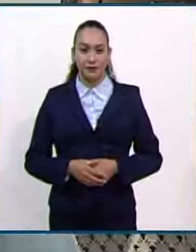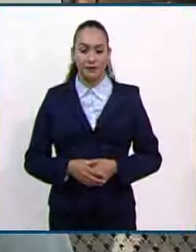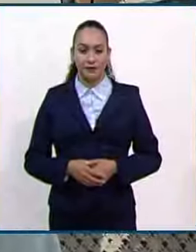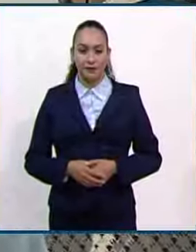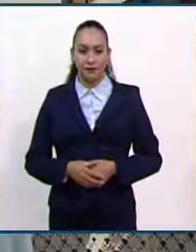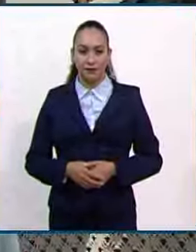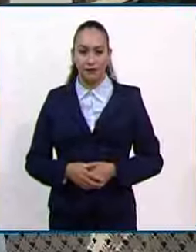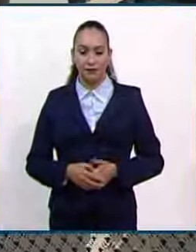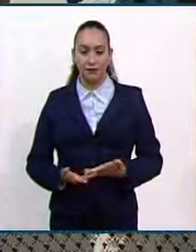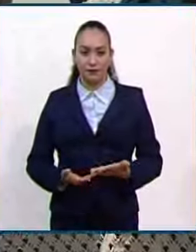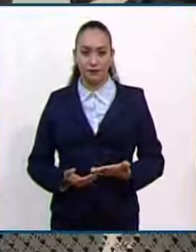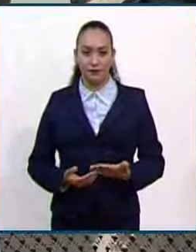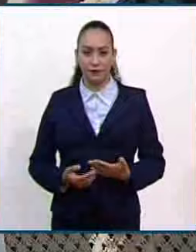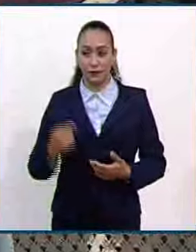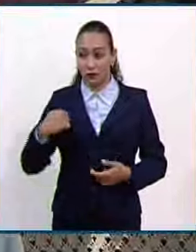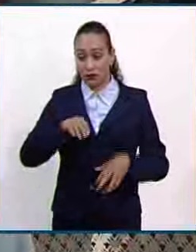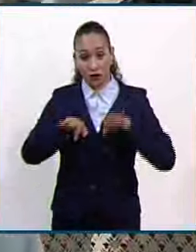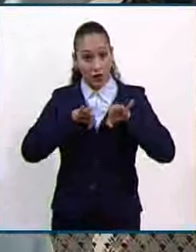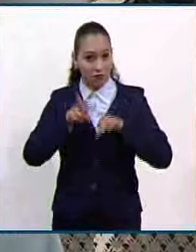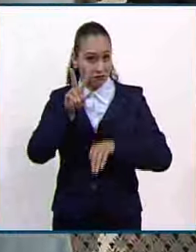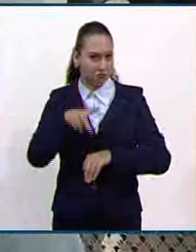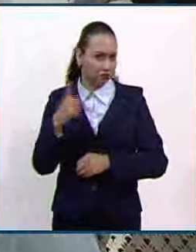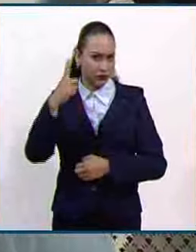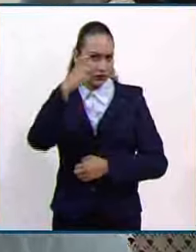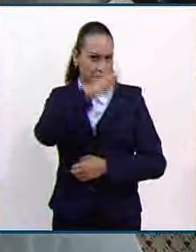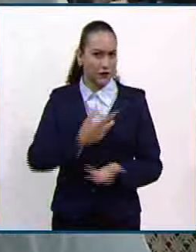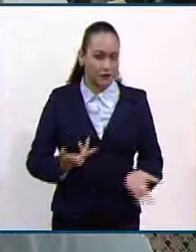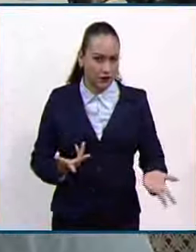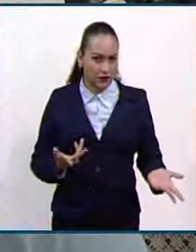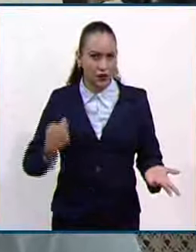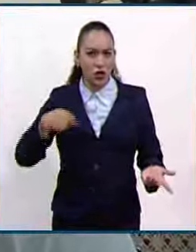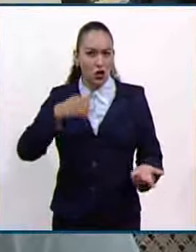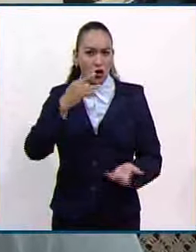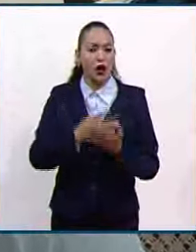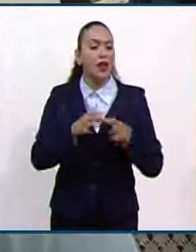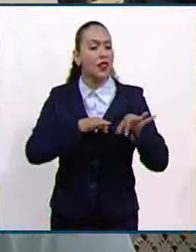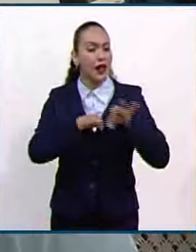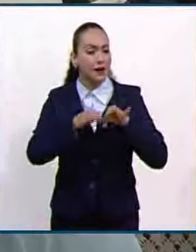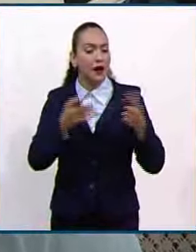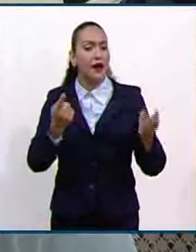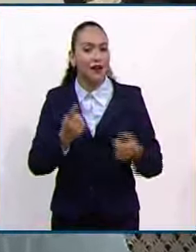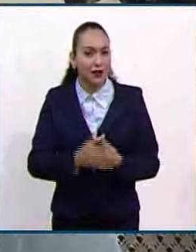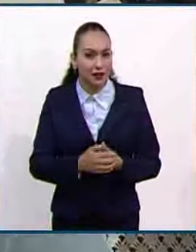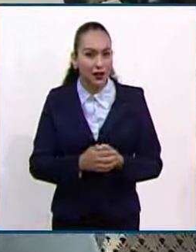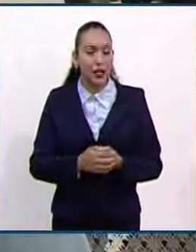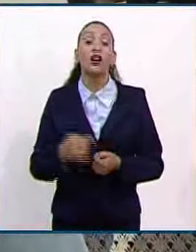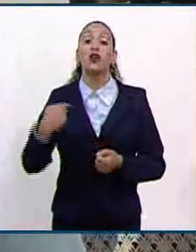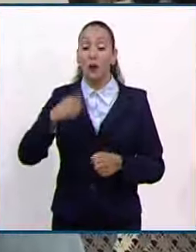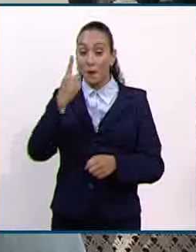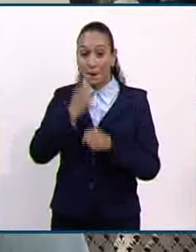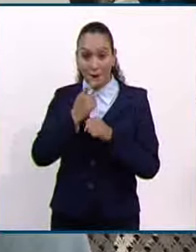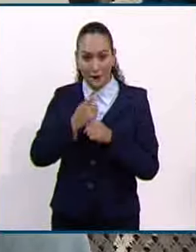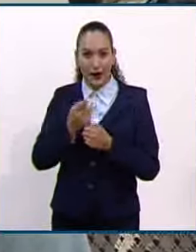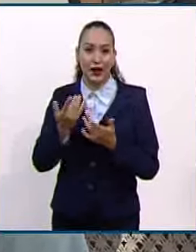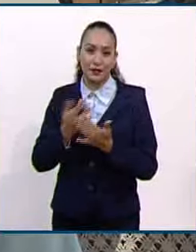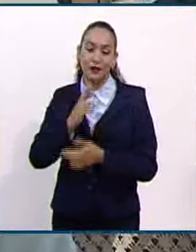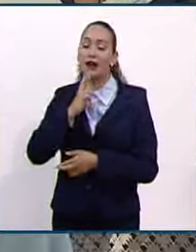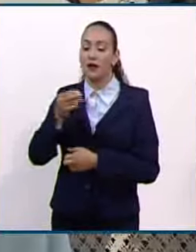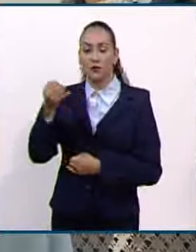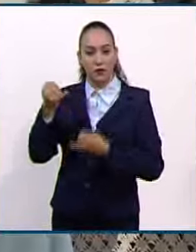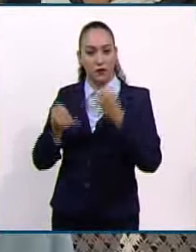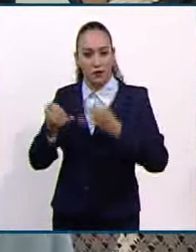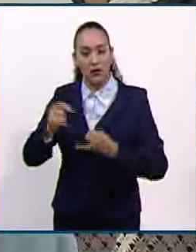Bueno, es un trabajo complicado, no es un trabajo mediático. Nosotros hablamos a través de las resoluciones. Creo que